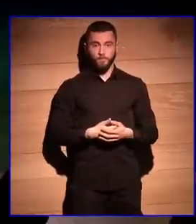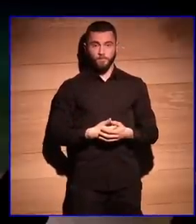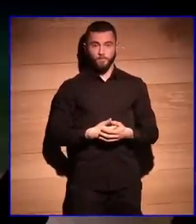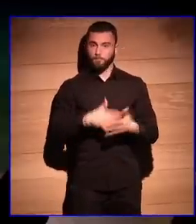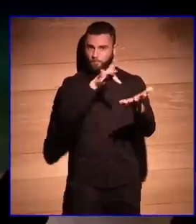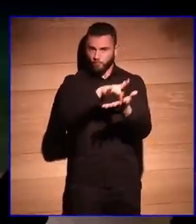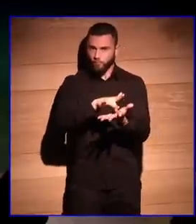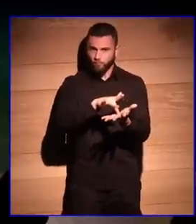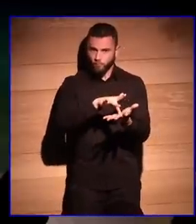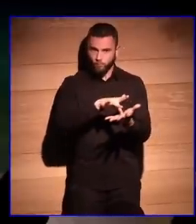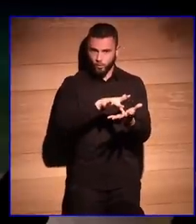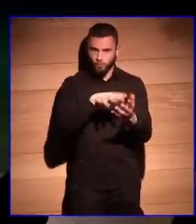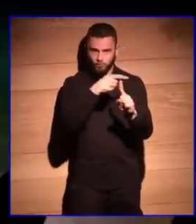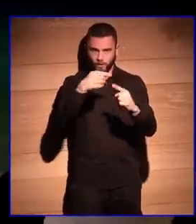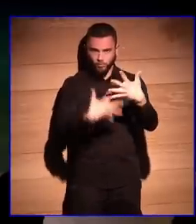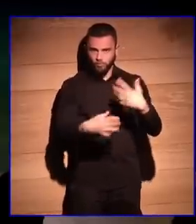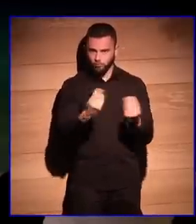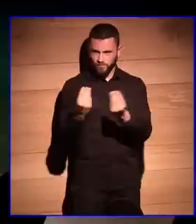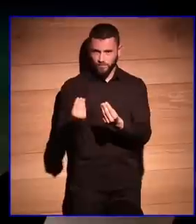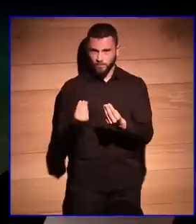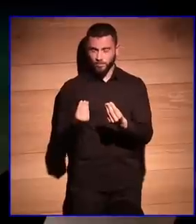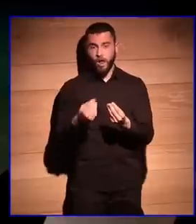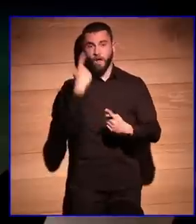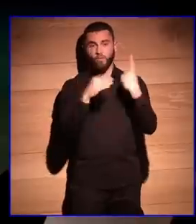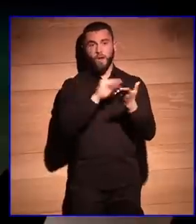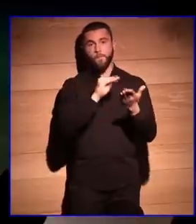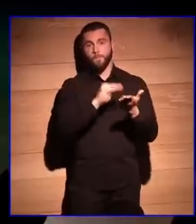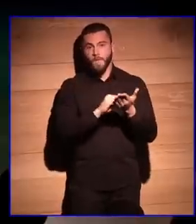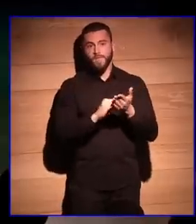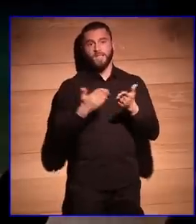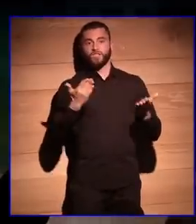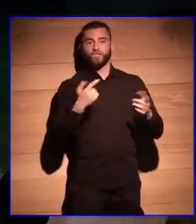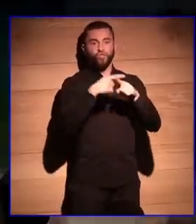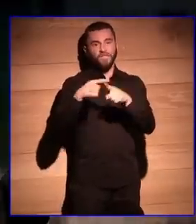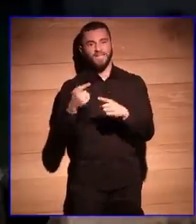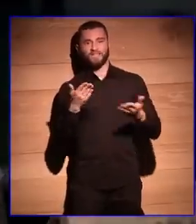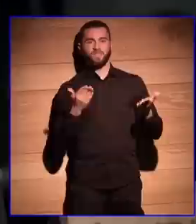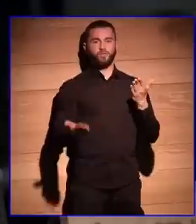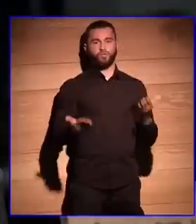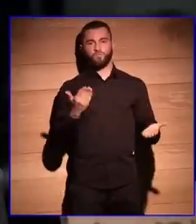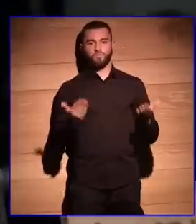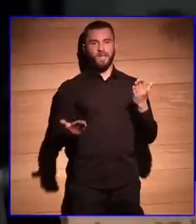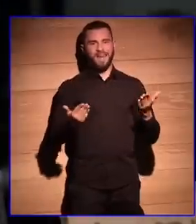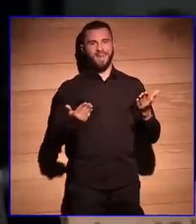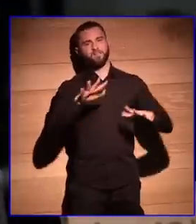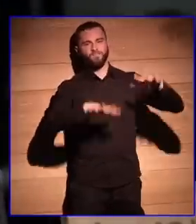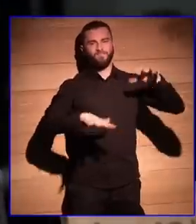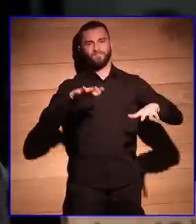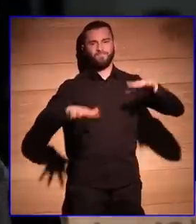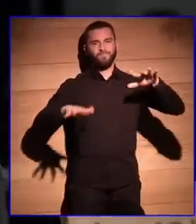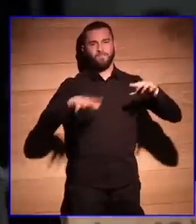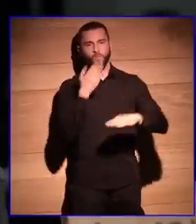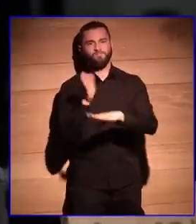está sucediendo, por determinadas razones. A veces también se comparan cosas en planos de desigualdad, porque representan